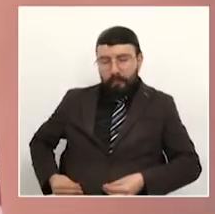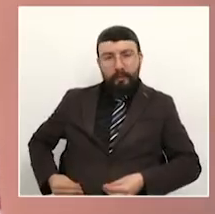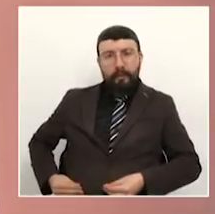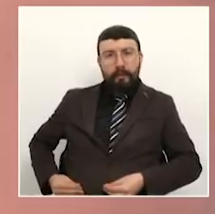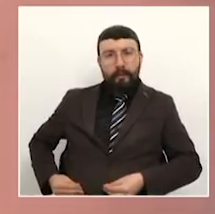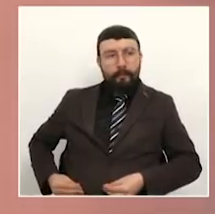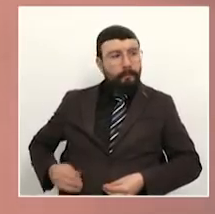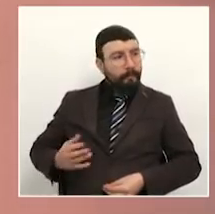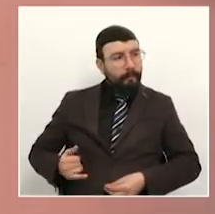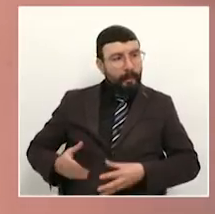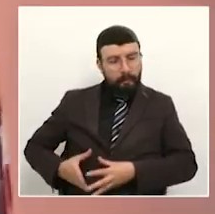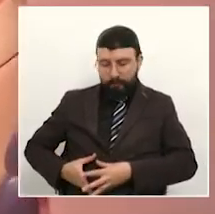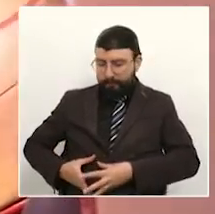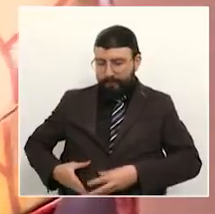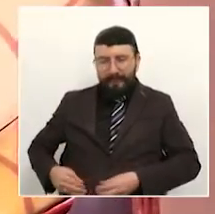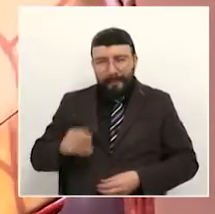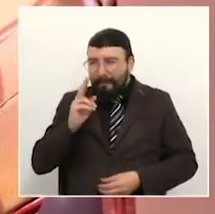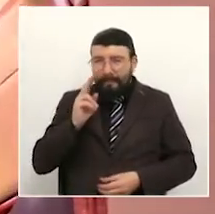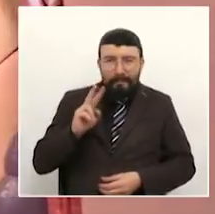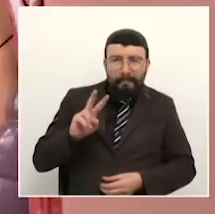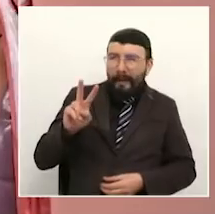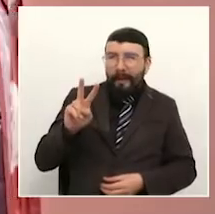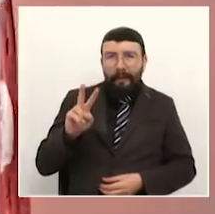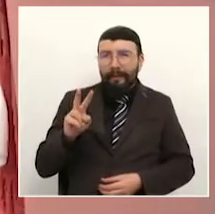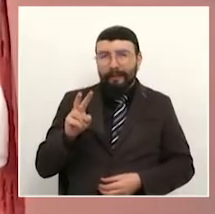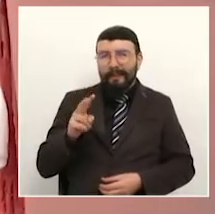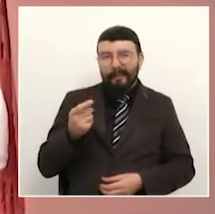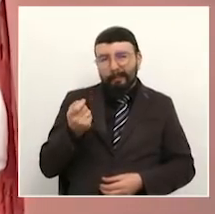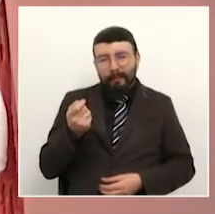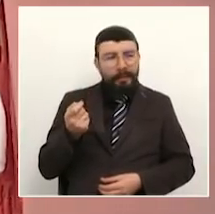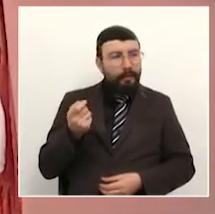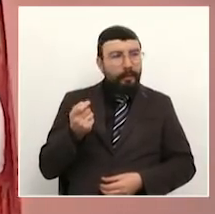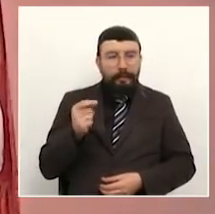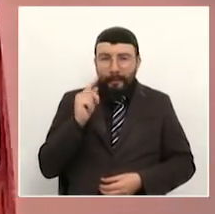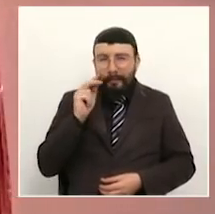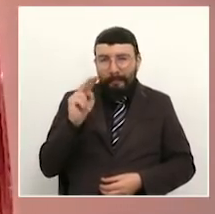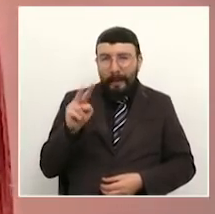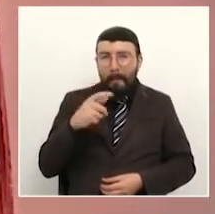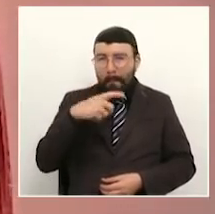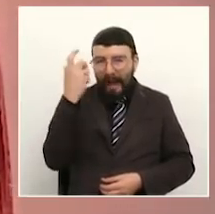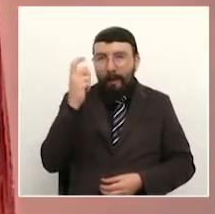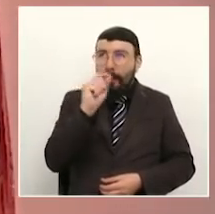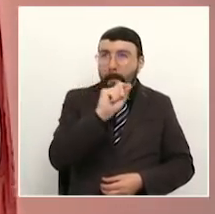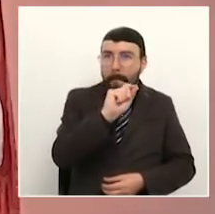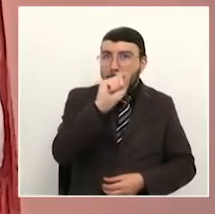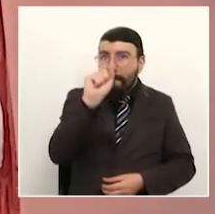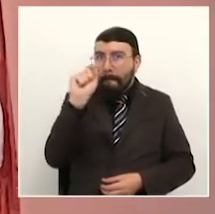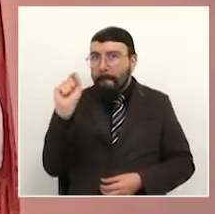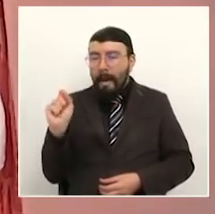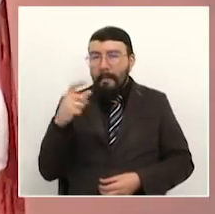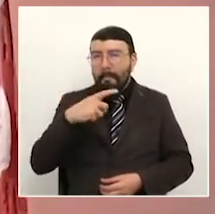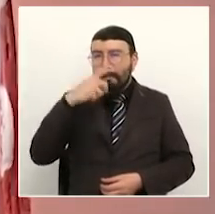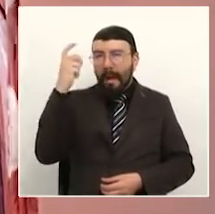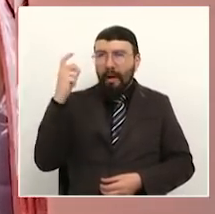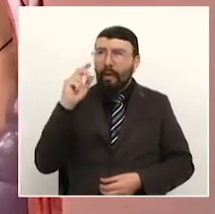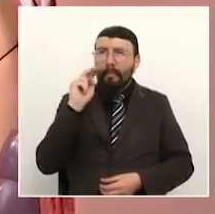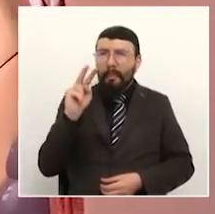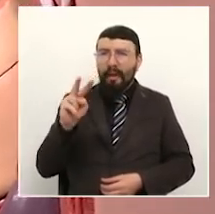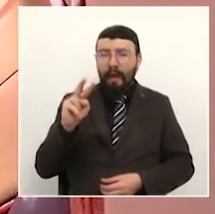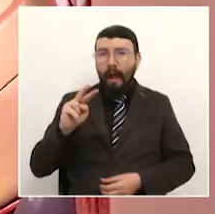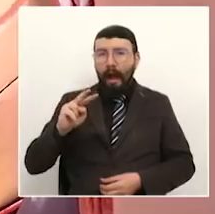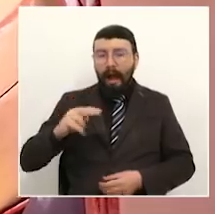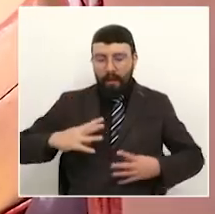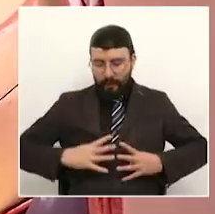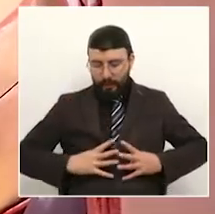que pronto no nos queda tan tan fácil puedes verlo esta línea cita que vemos aquí blanca que parece como tan pequeña y tan inofensiva es el diafragma